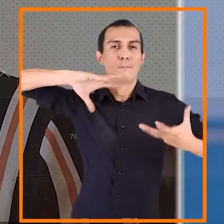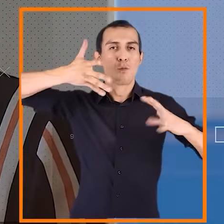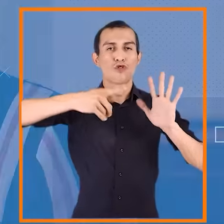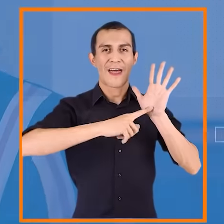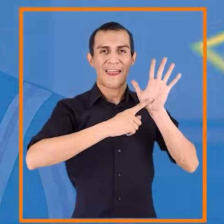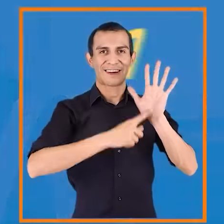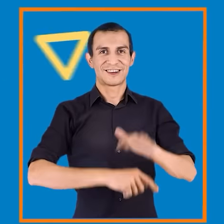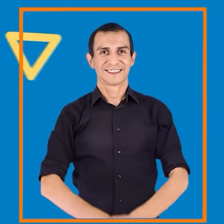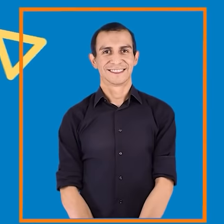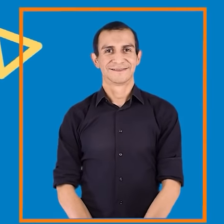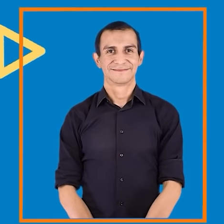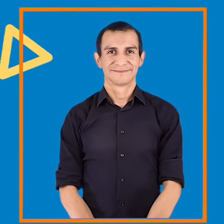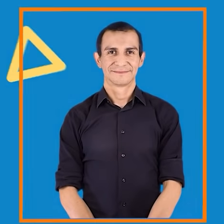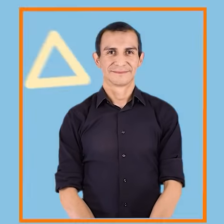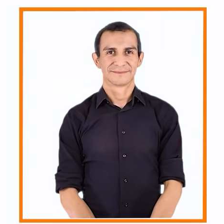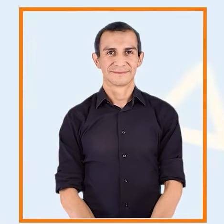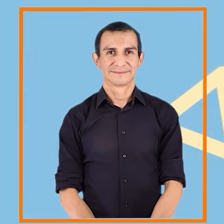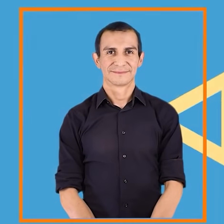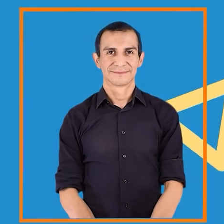de la tecnología.